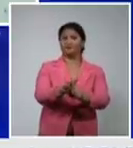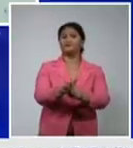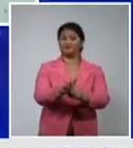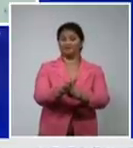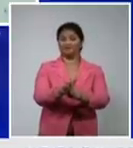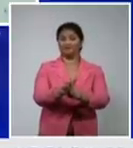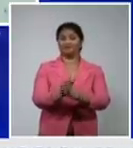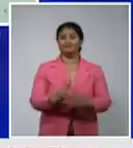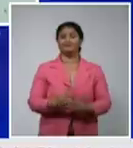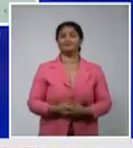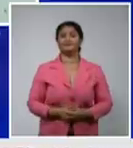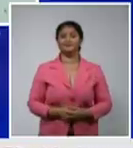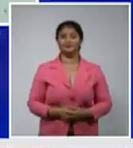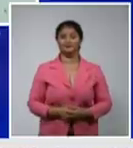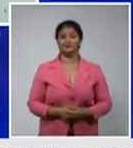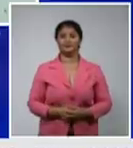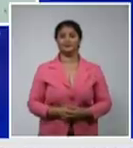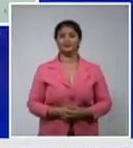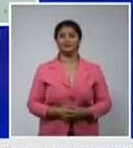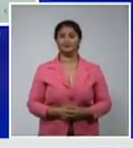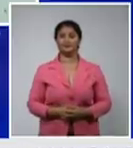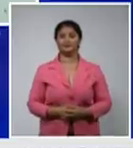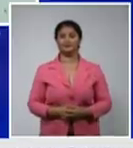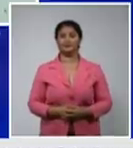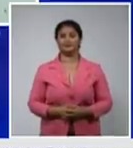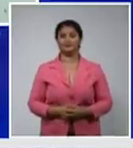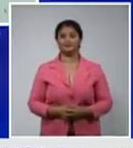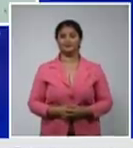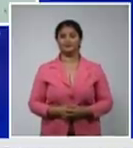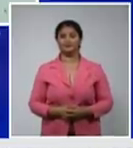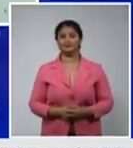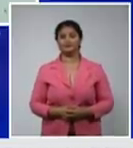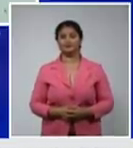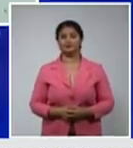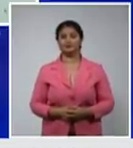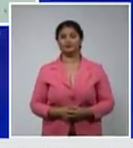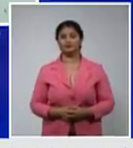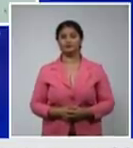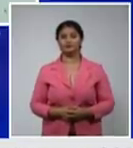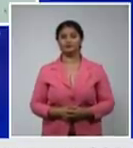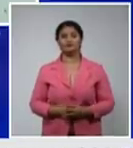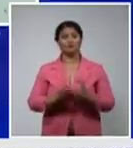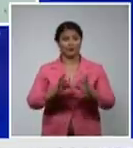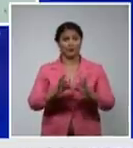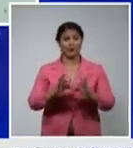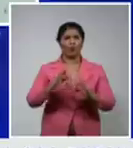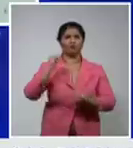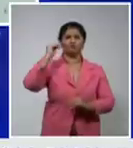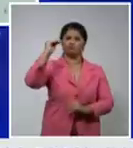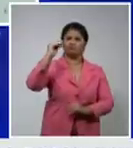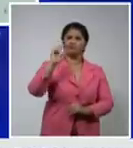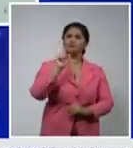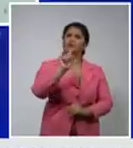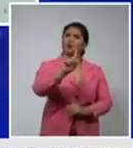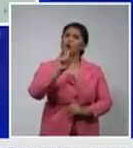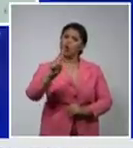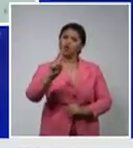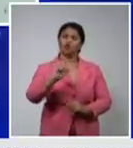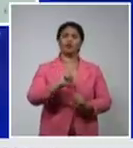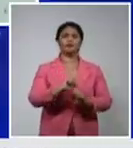sus 11 municipios. San José de las Lajas con el número mayor, 11, Güines